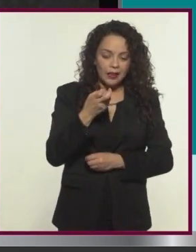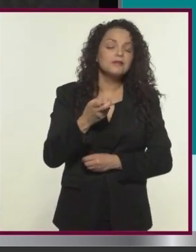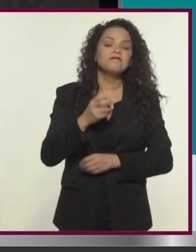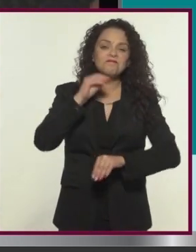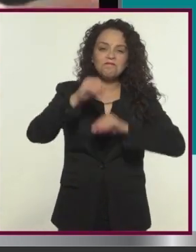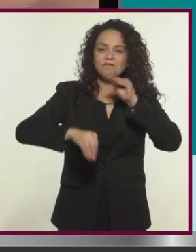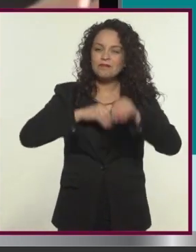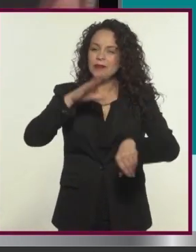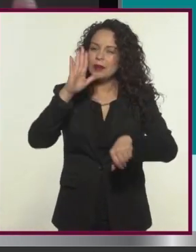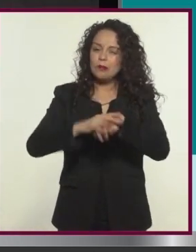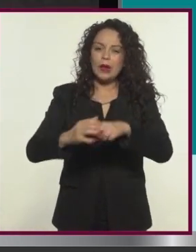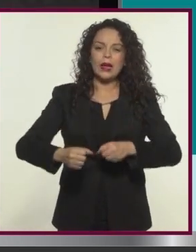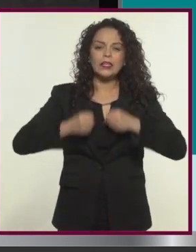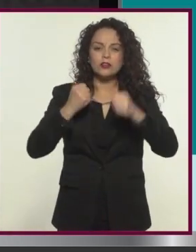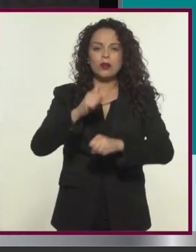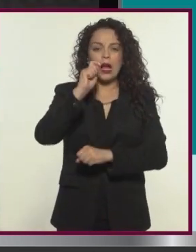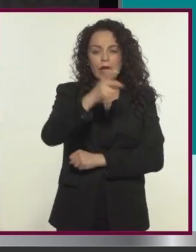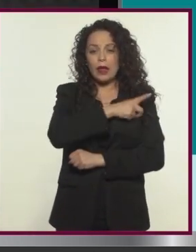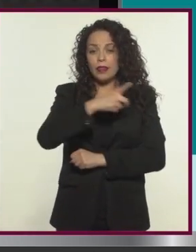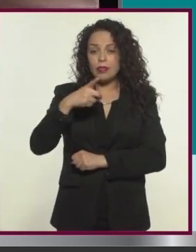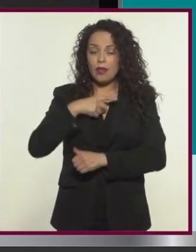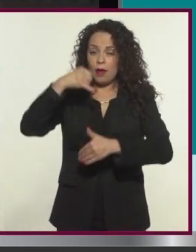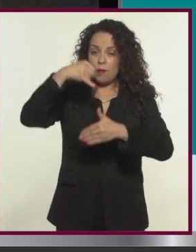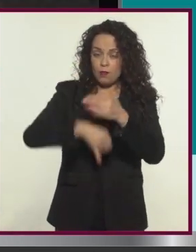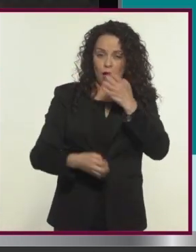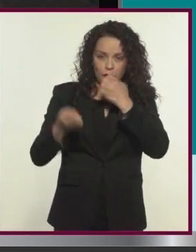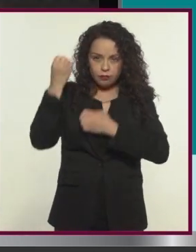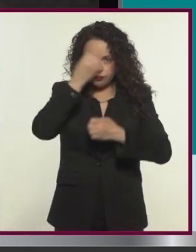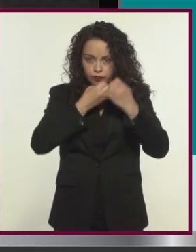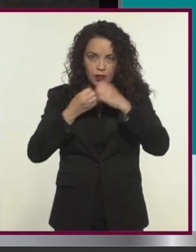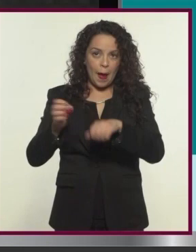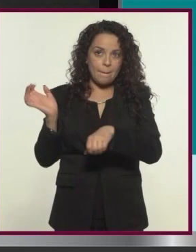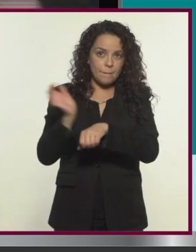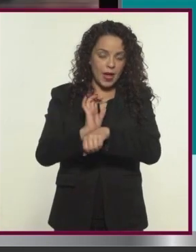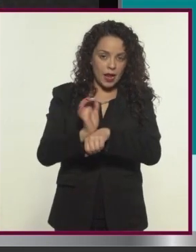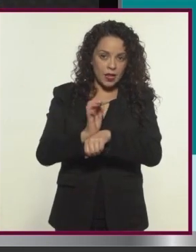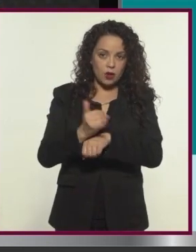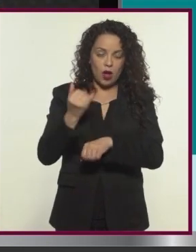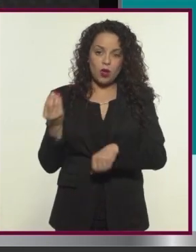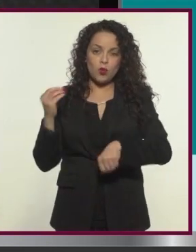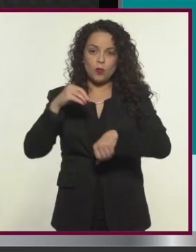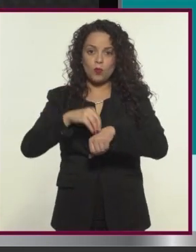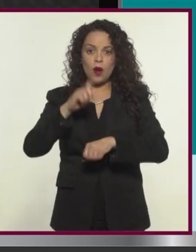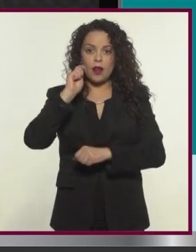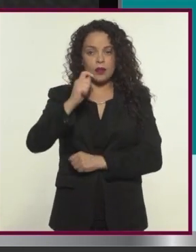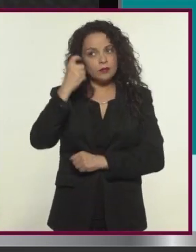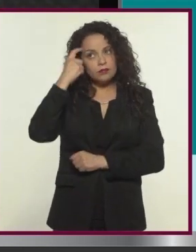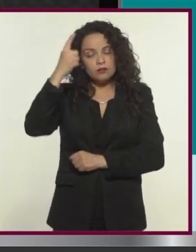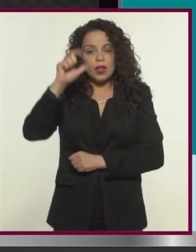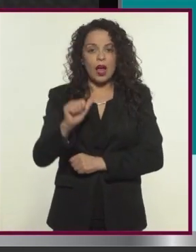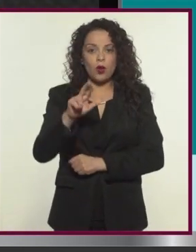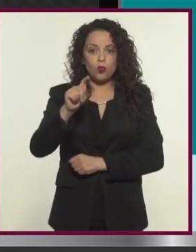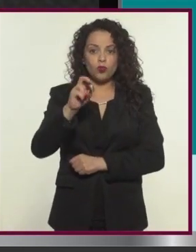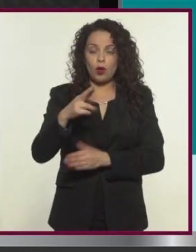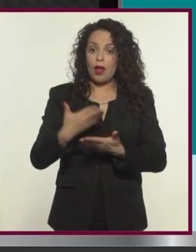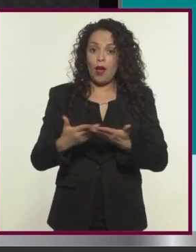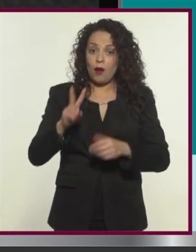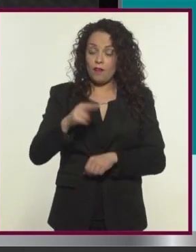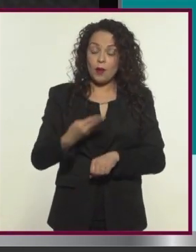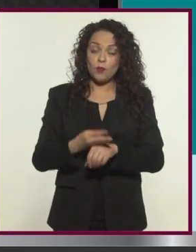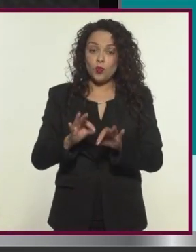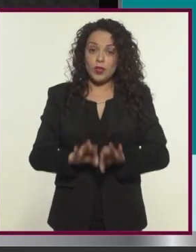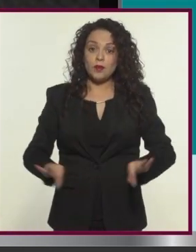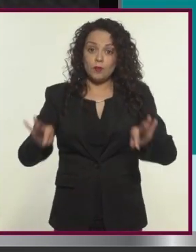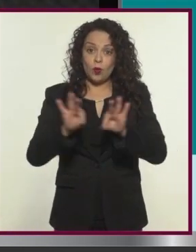que terminan como de afianzar esa idea de analizar una película e incluso, bueno, meten esta idea también del autor que ahora es